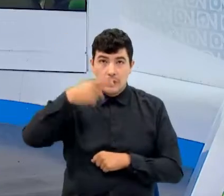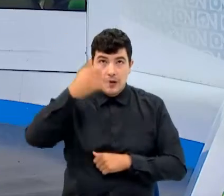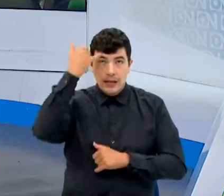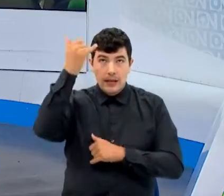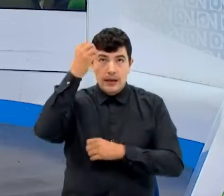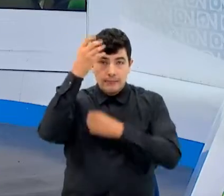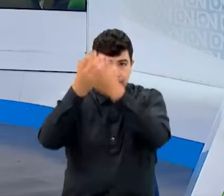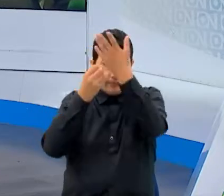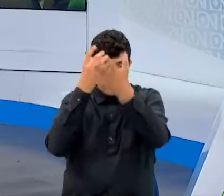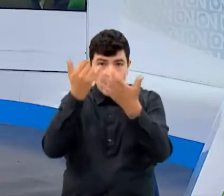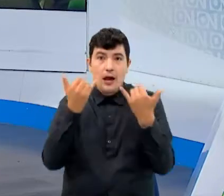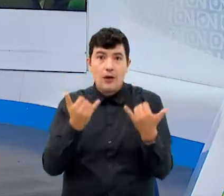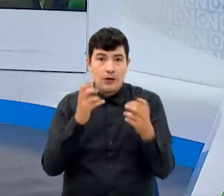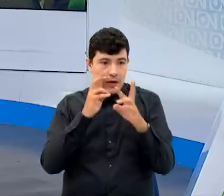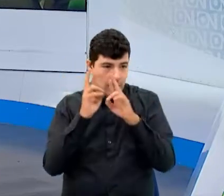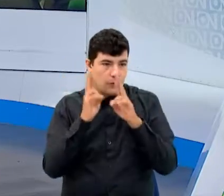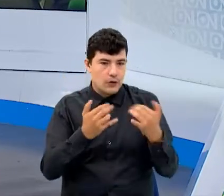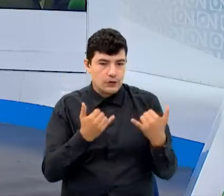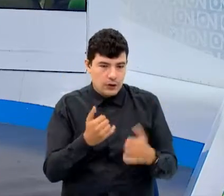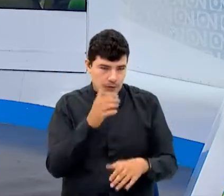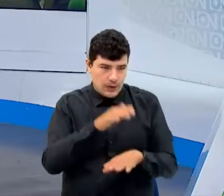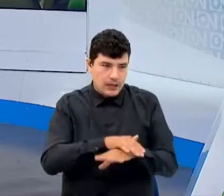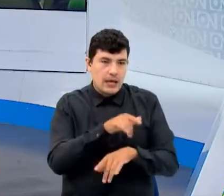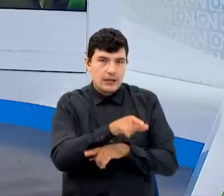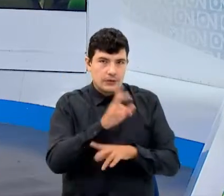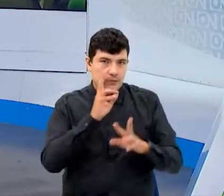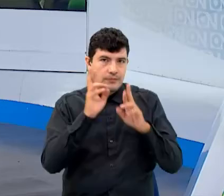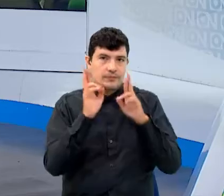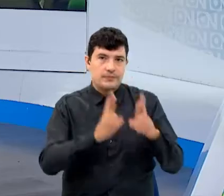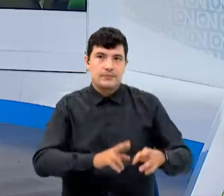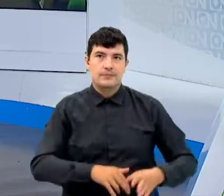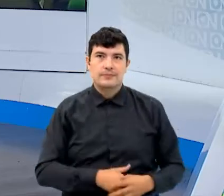resaltadas esta tarde en la gala de Galardones Gaceta.